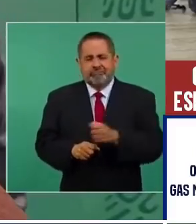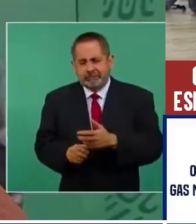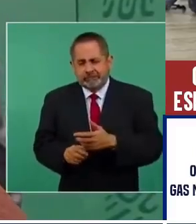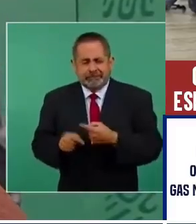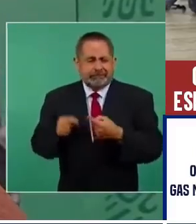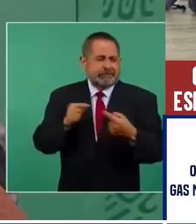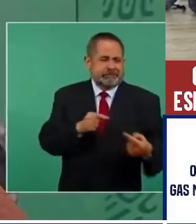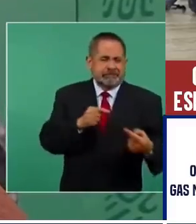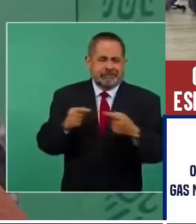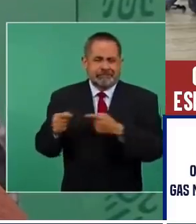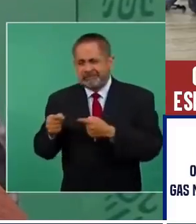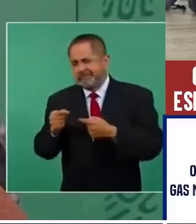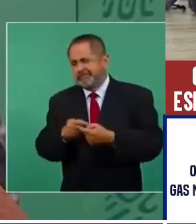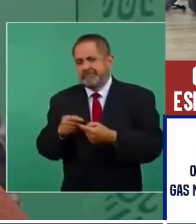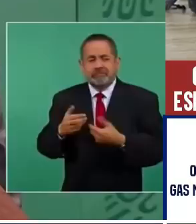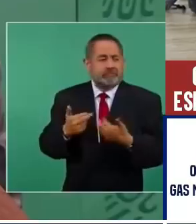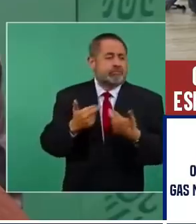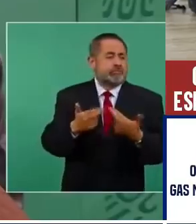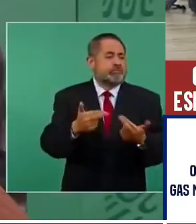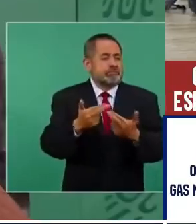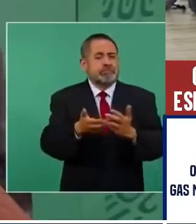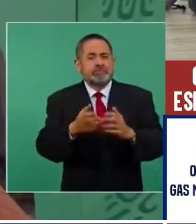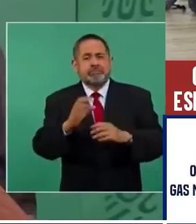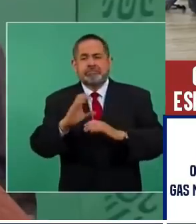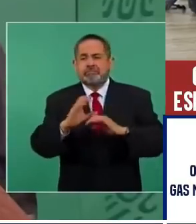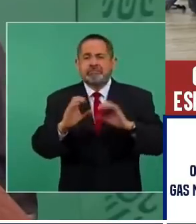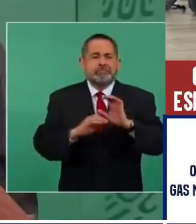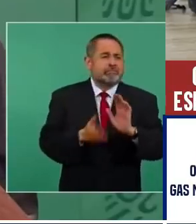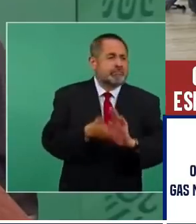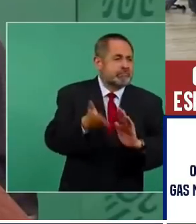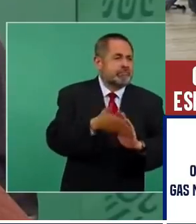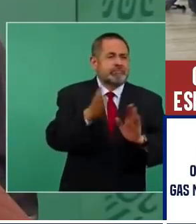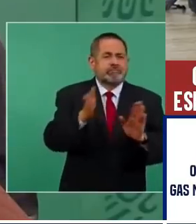le estaba entregando despensas y materiales de construcción.